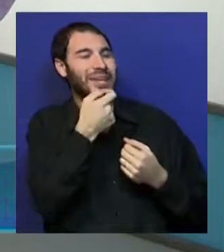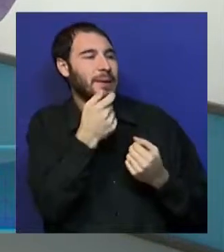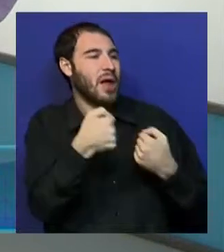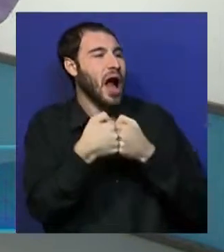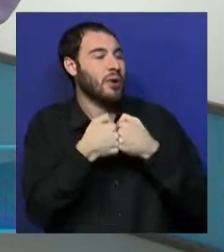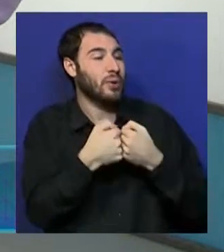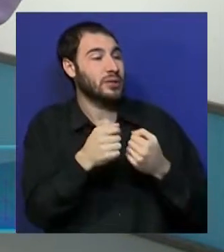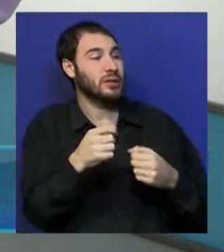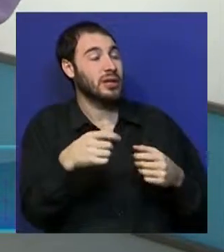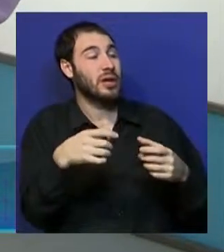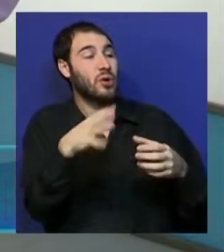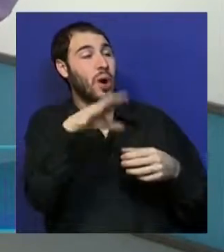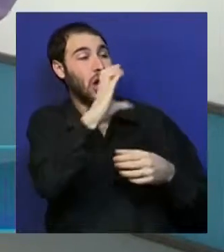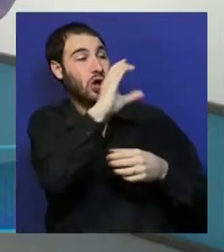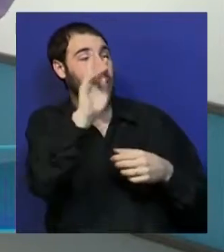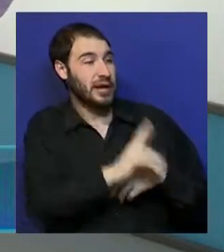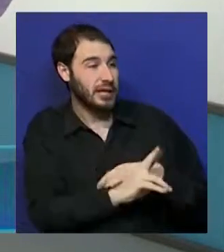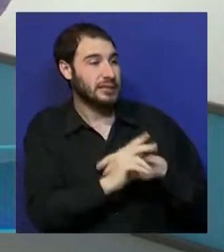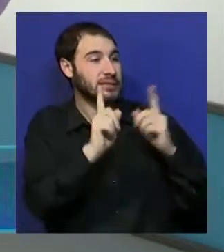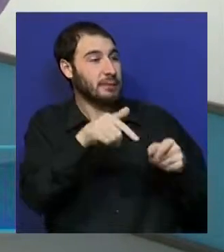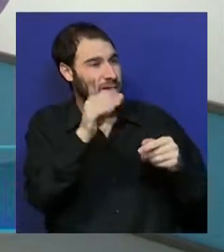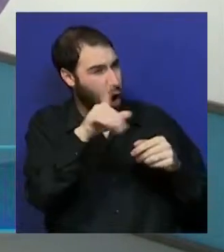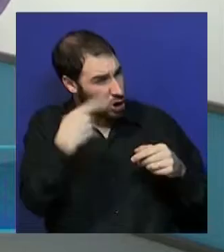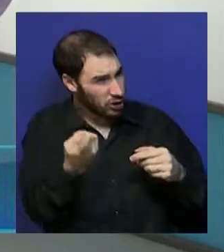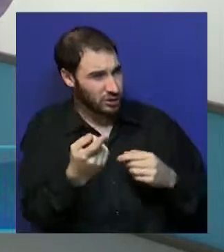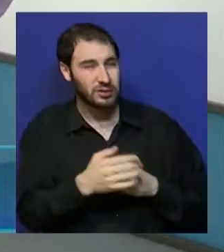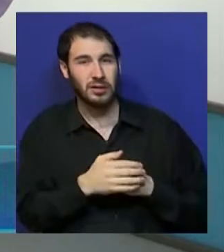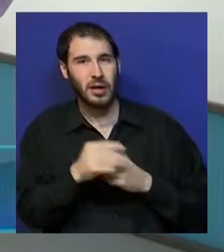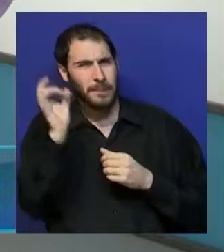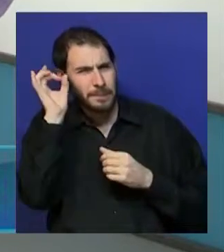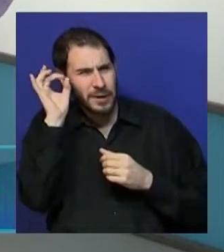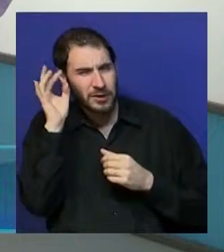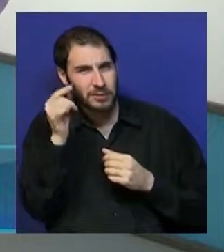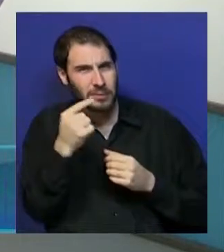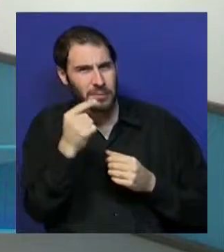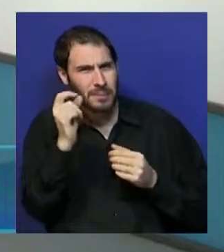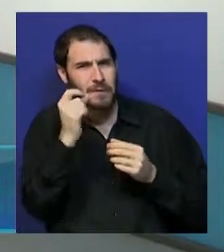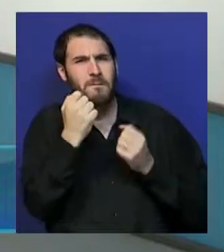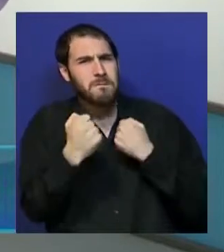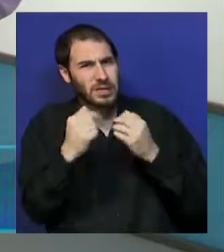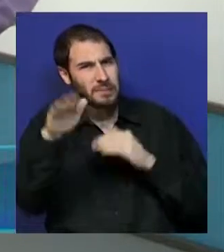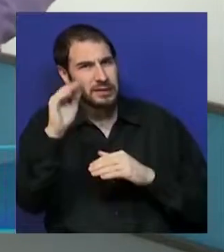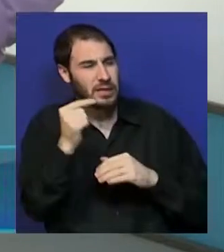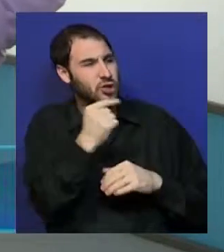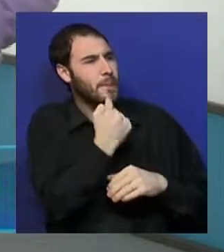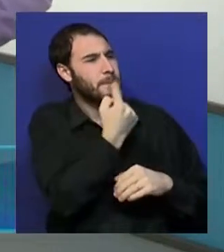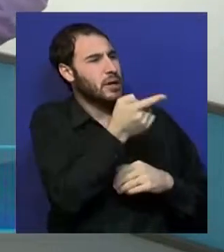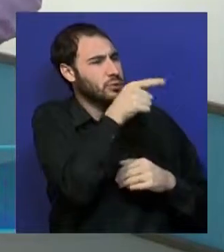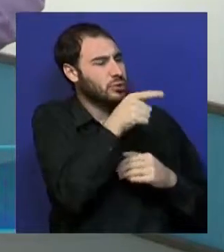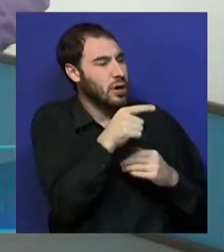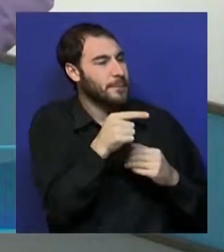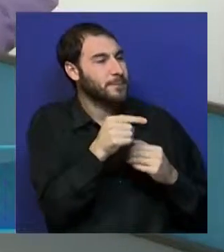de José de Costa Rica o algunos otros más. Discúlpame, ¿me podrías hablar un poco más fuerte? Le pregunto si